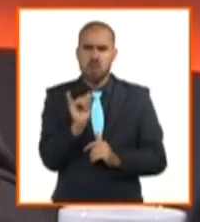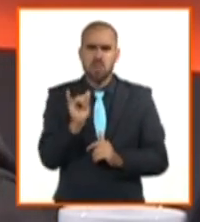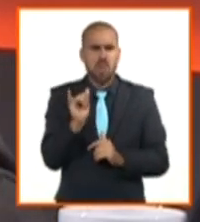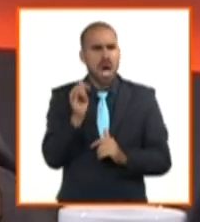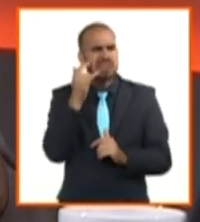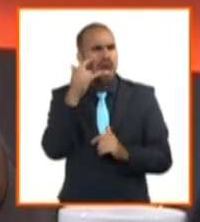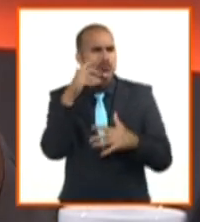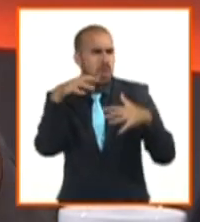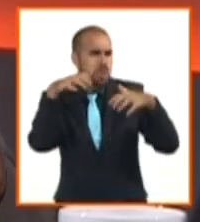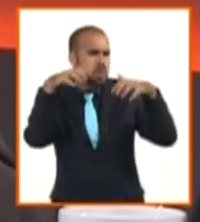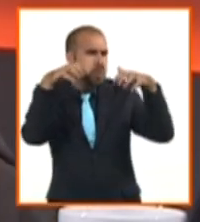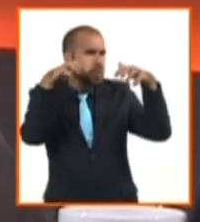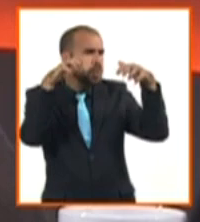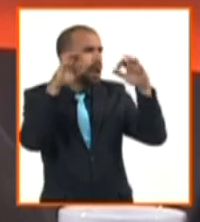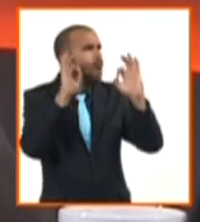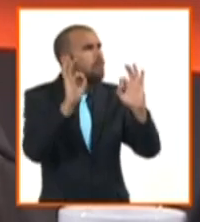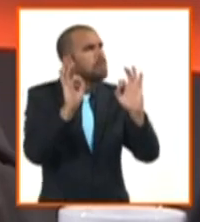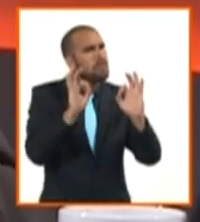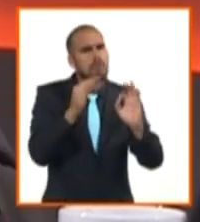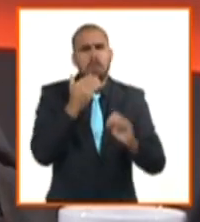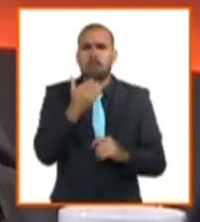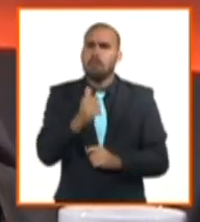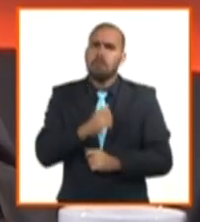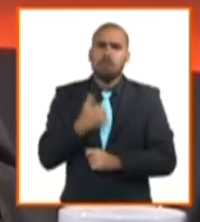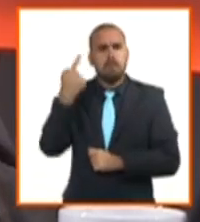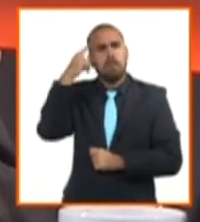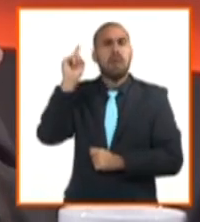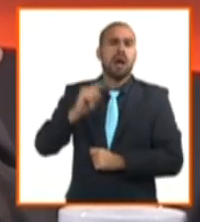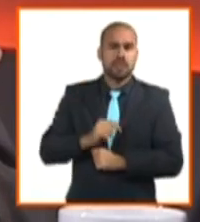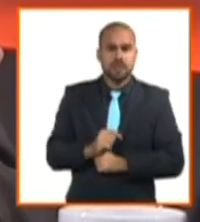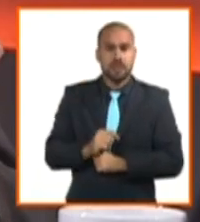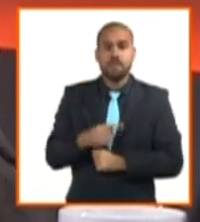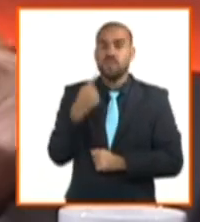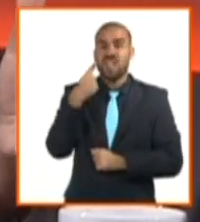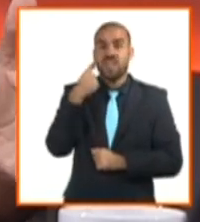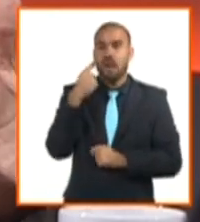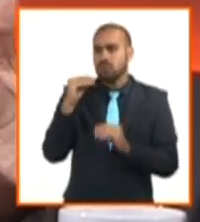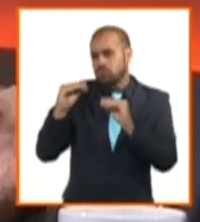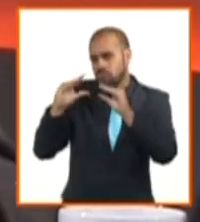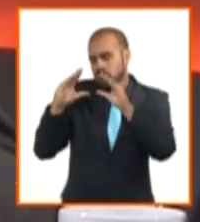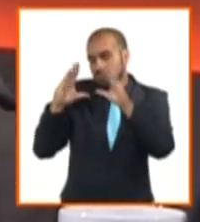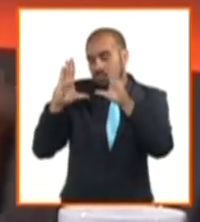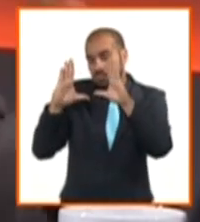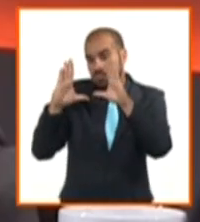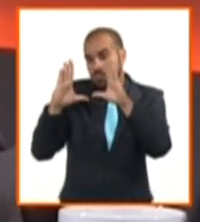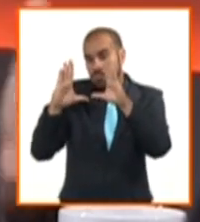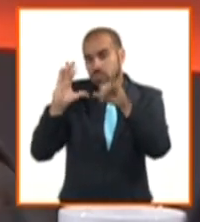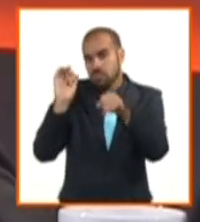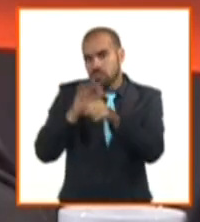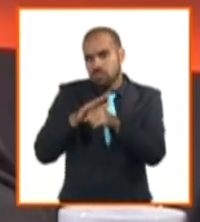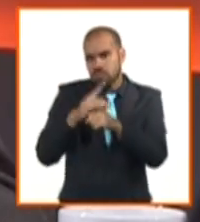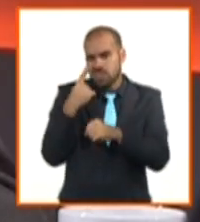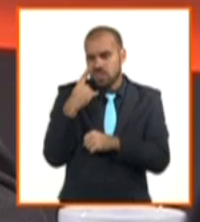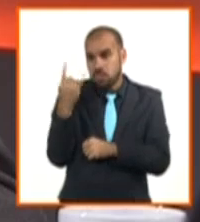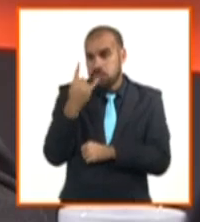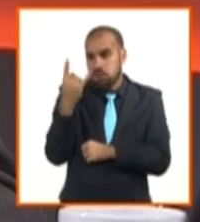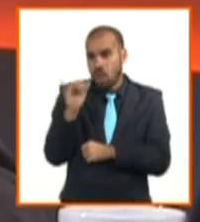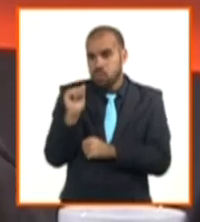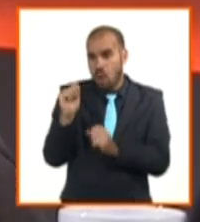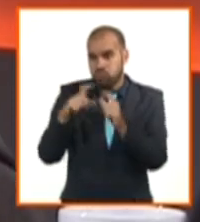y entonces cuando del amanecer el amanecer verme en el satélite y explotó todo